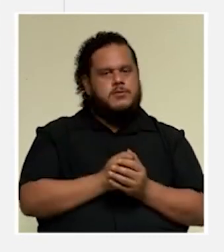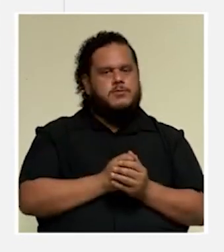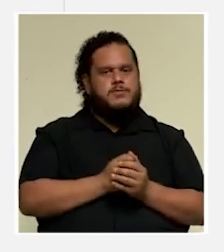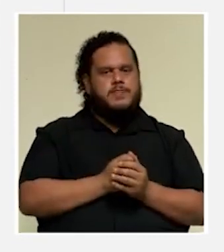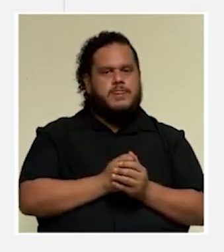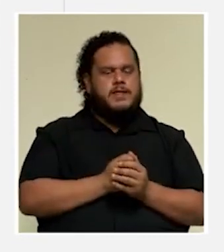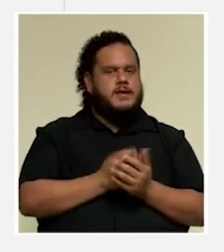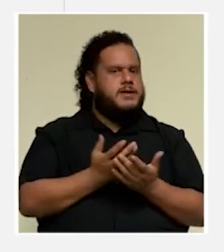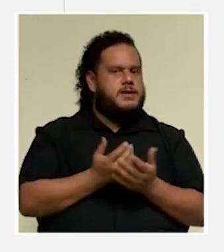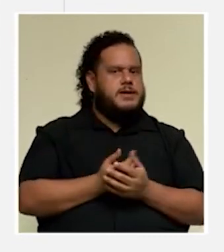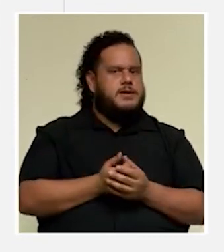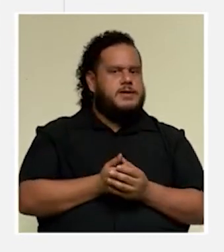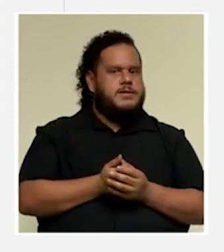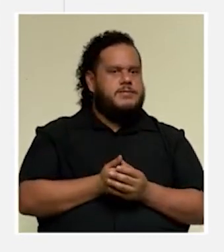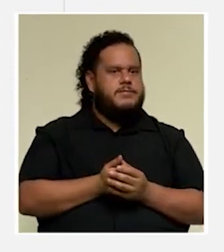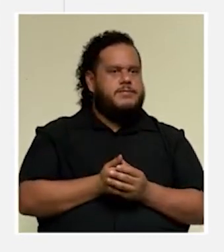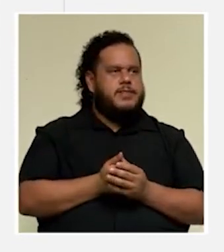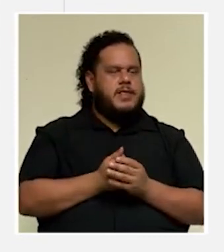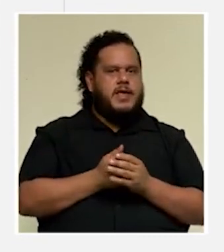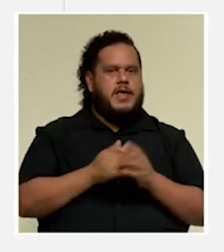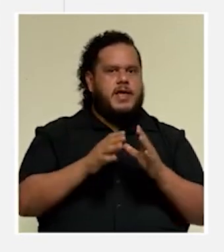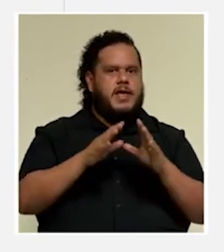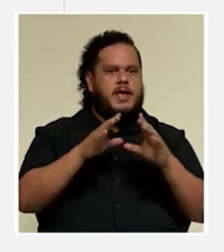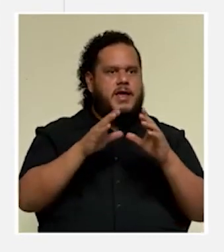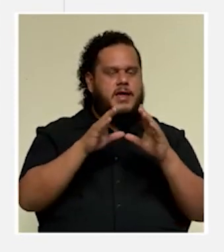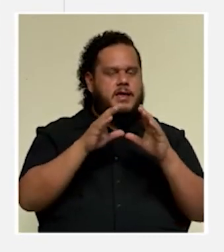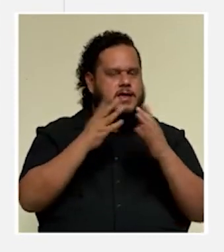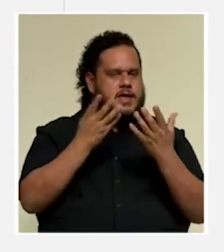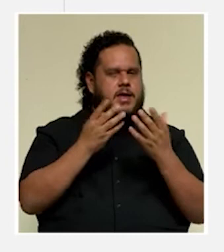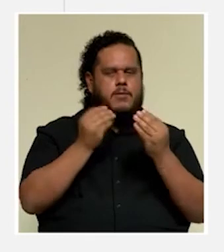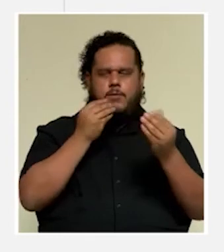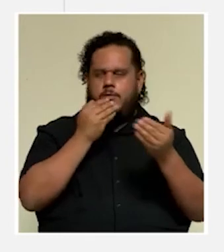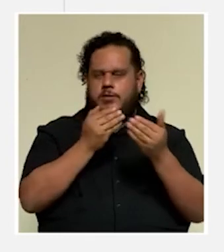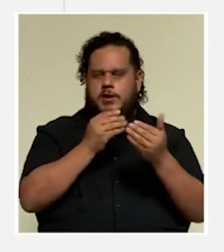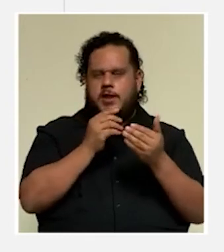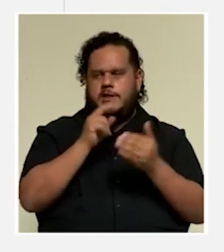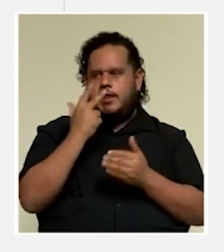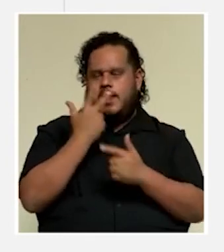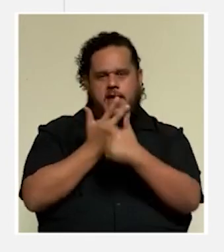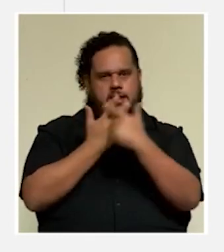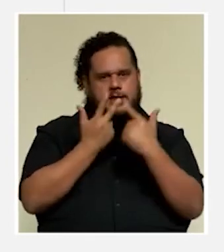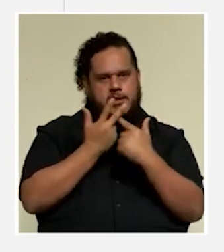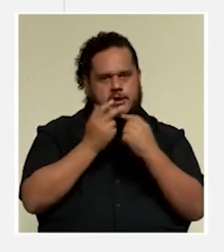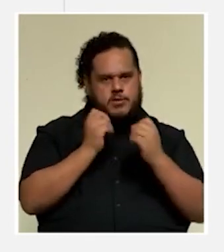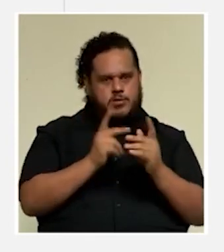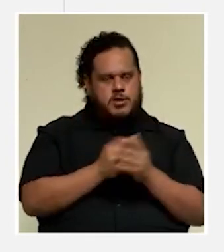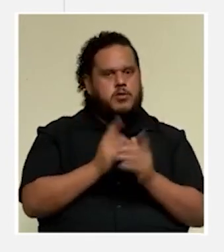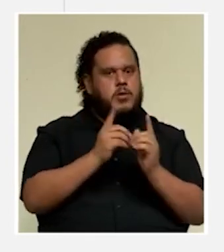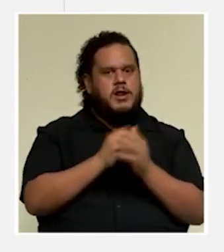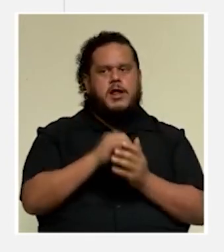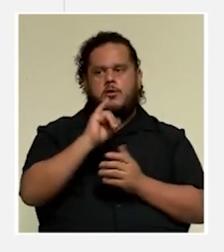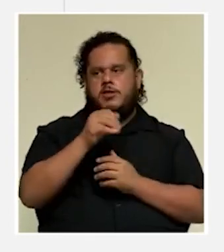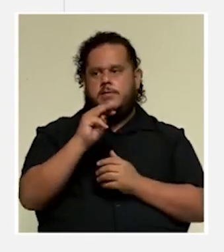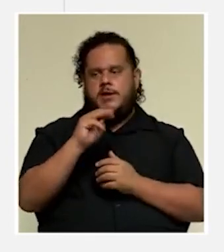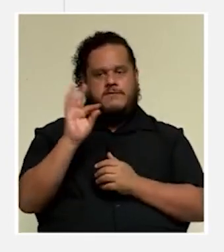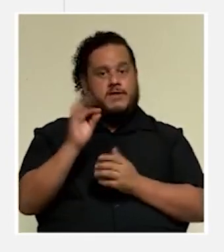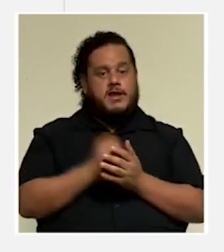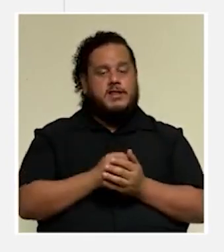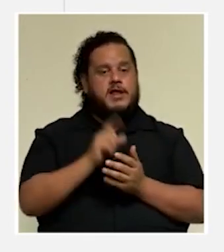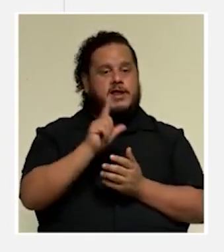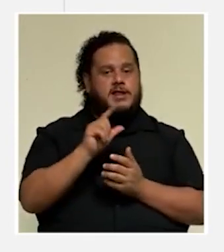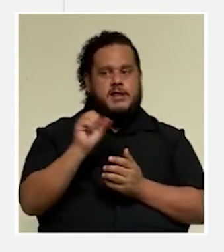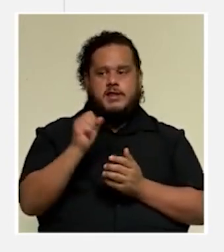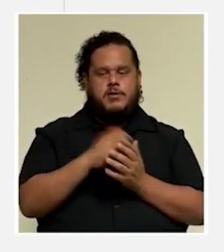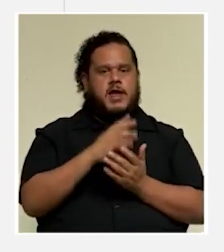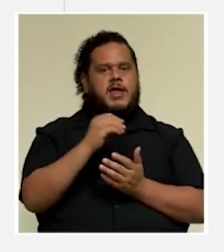estarían, digamos, el margen de error sería que estén muy cercanas a estas tres opciones. ¿Cuáles? La de José María Figueres, la de Linet